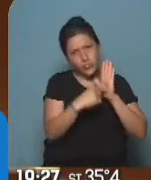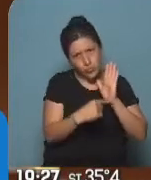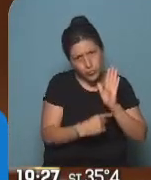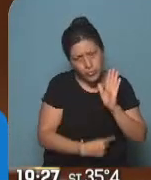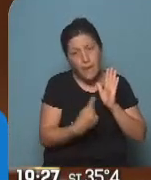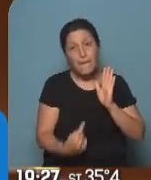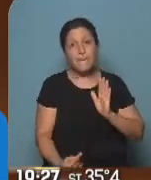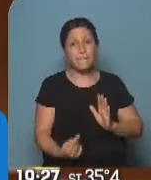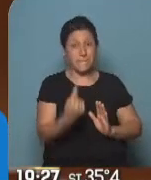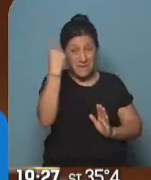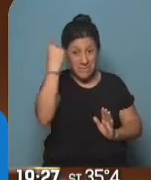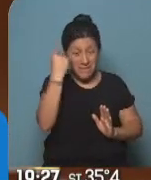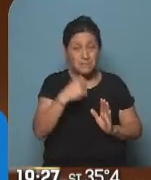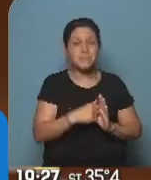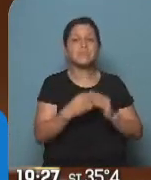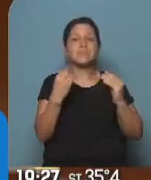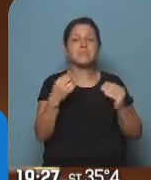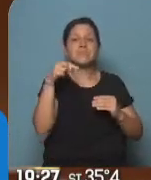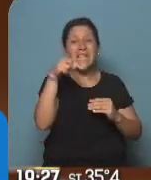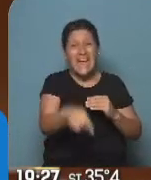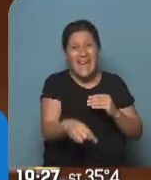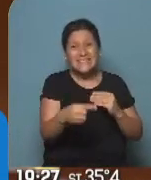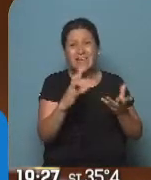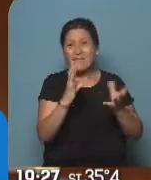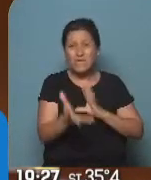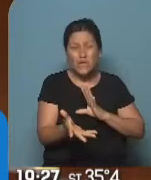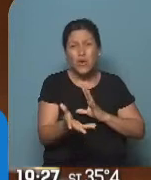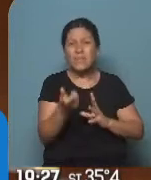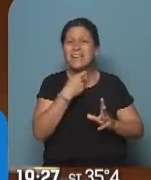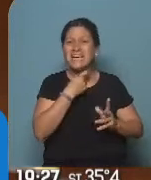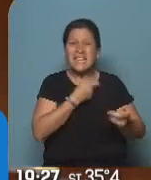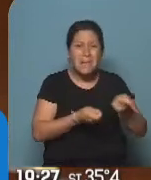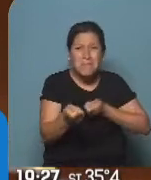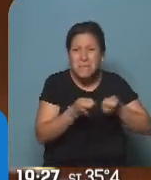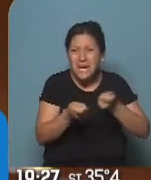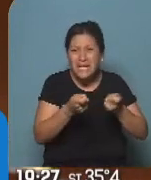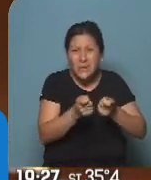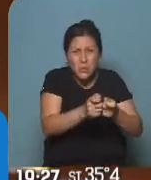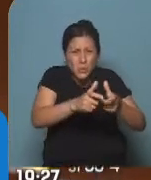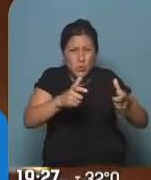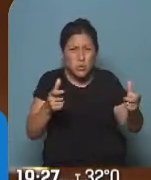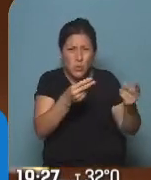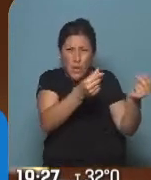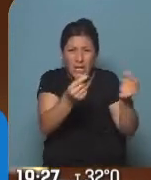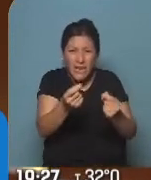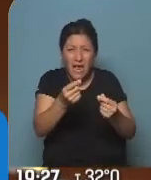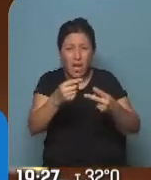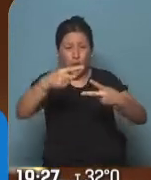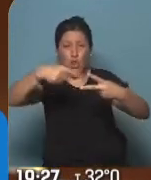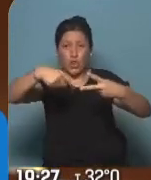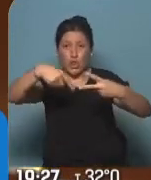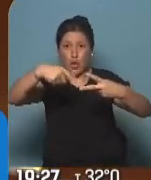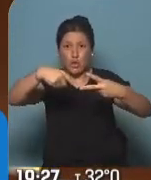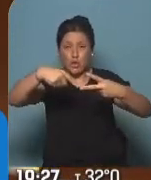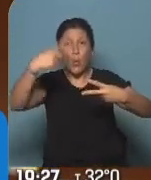es un régimen que al manejar o al intentar manejar cantidad de dinero deja las otras dos variables. Todos son